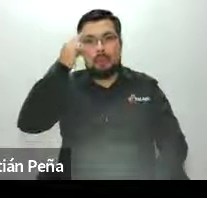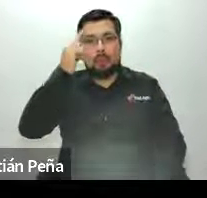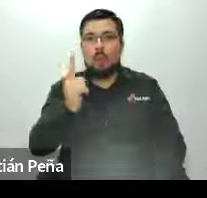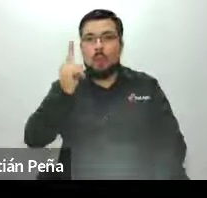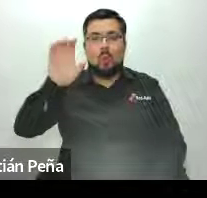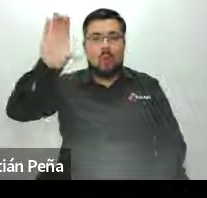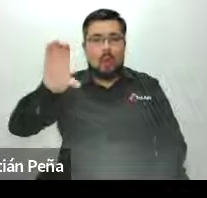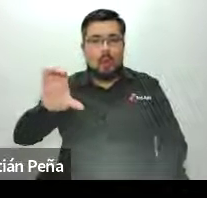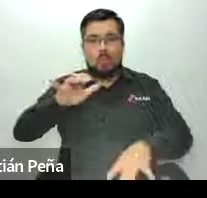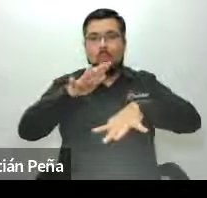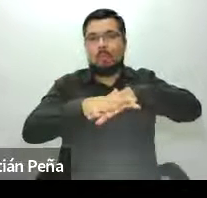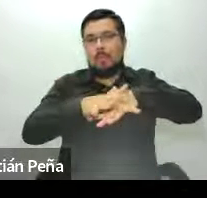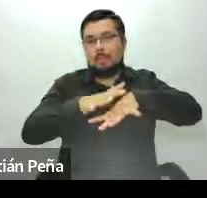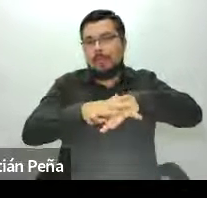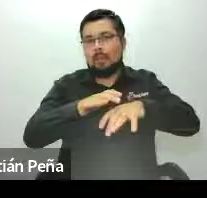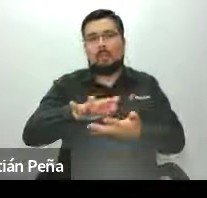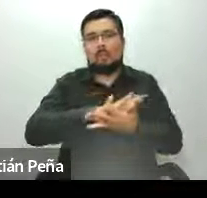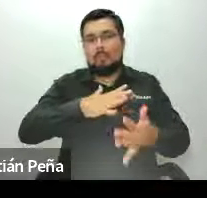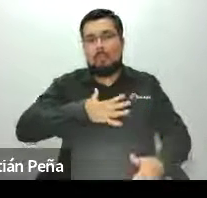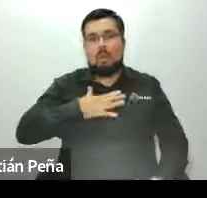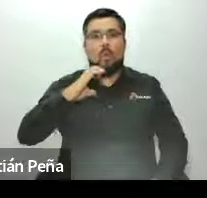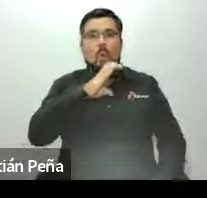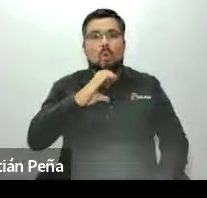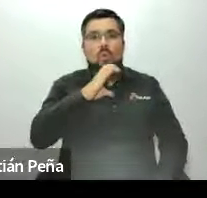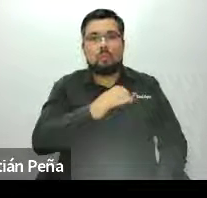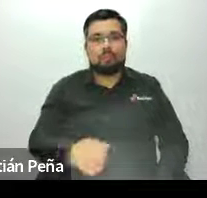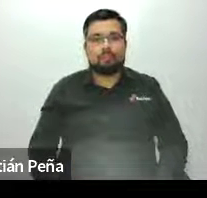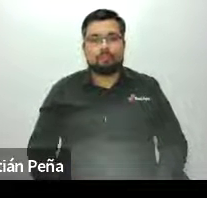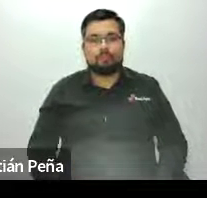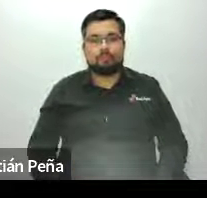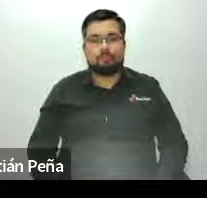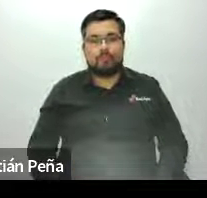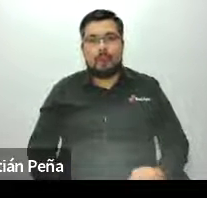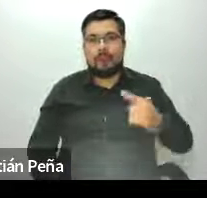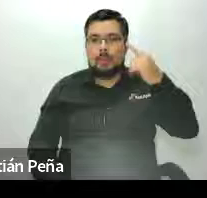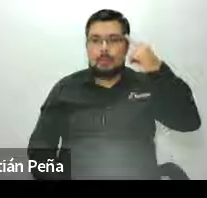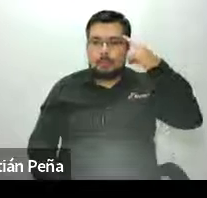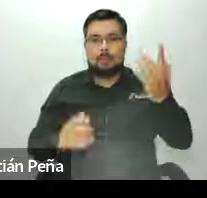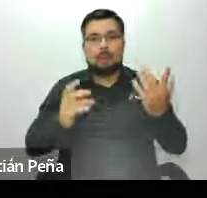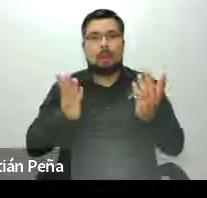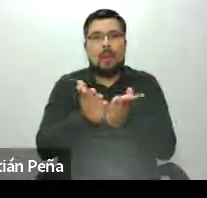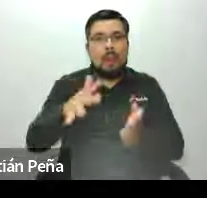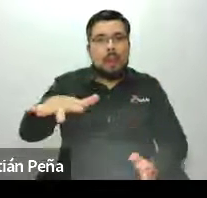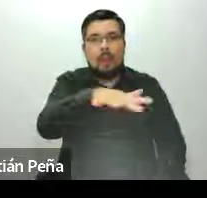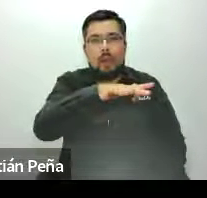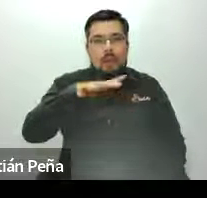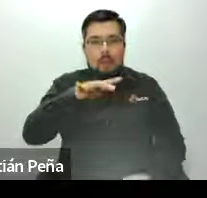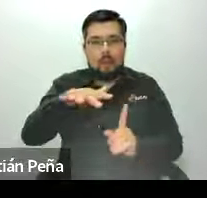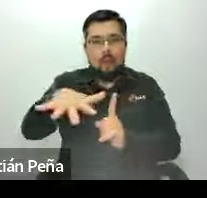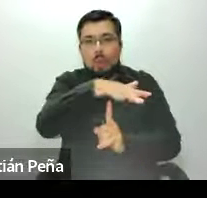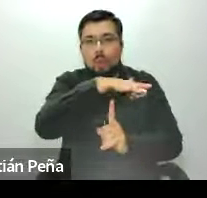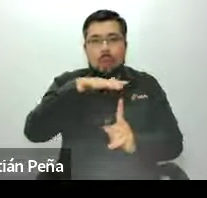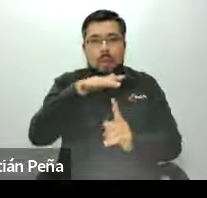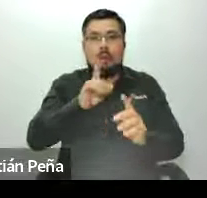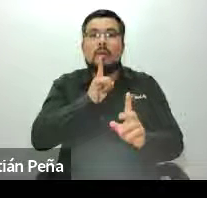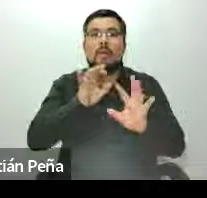¿no?, y mi curso. Pensemos en estudiantes en el contexto de una escuela especial o los estudiantes del programa de